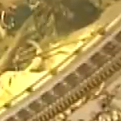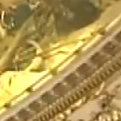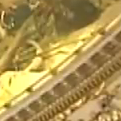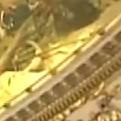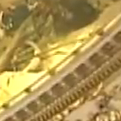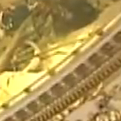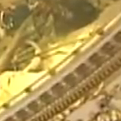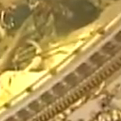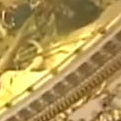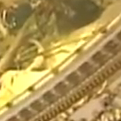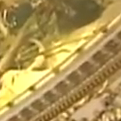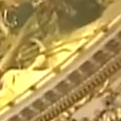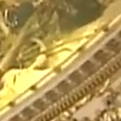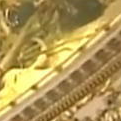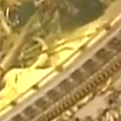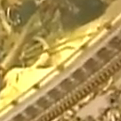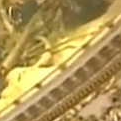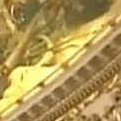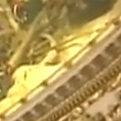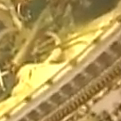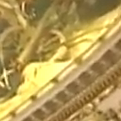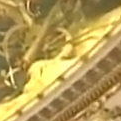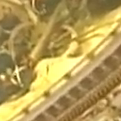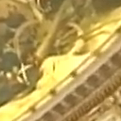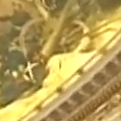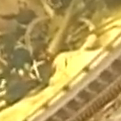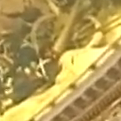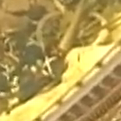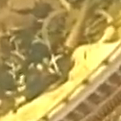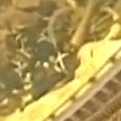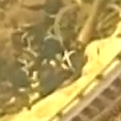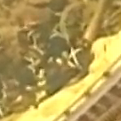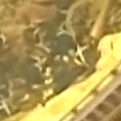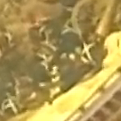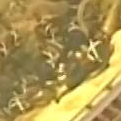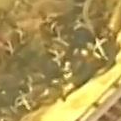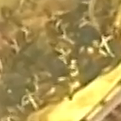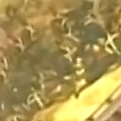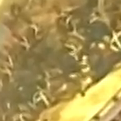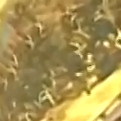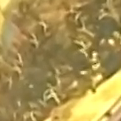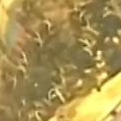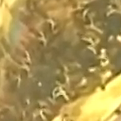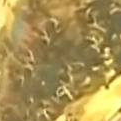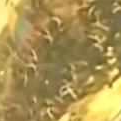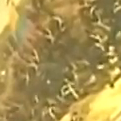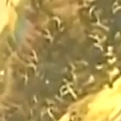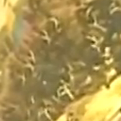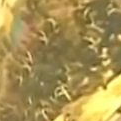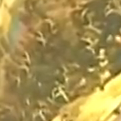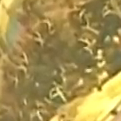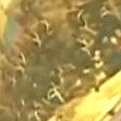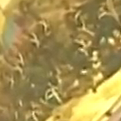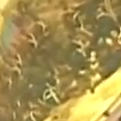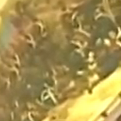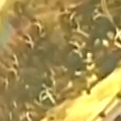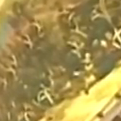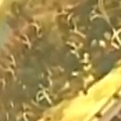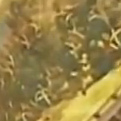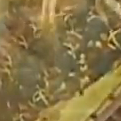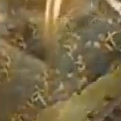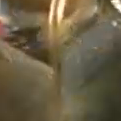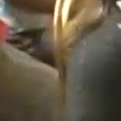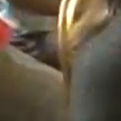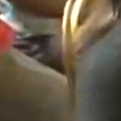¡Viva! Decía el presidente constitucional que el profesor Aristóbulo Isturiz construyó un movimiento,